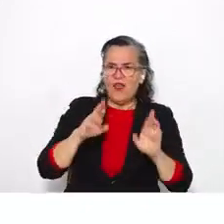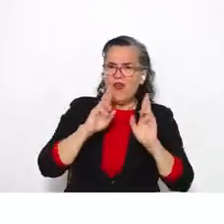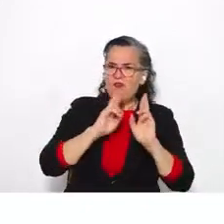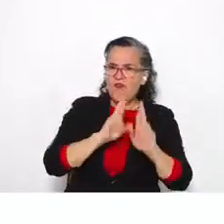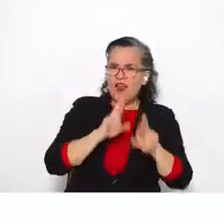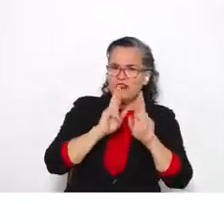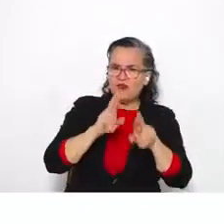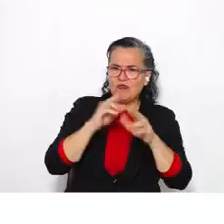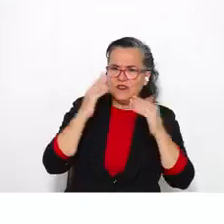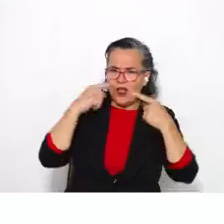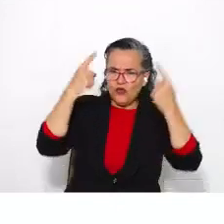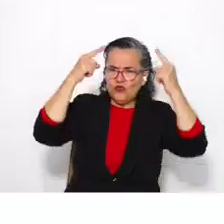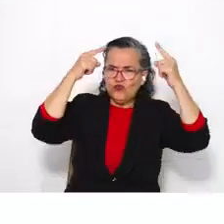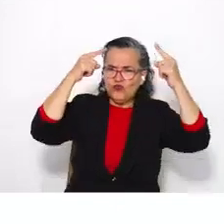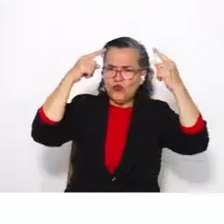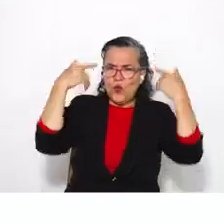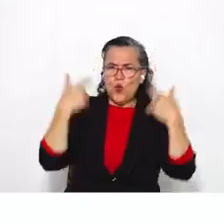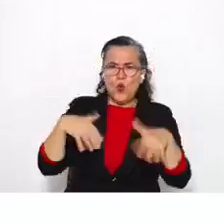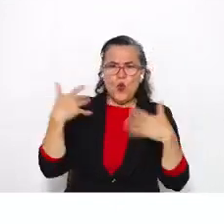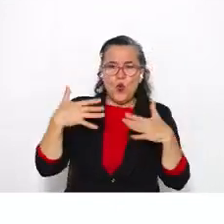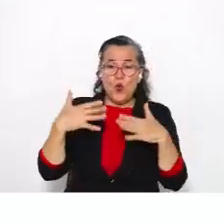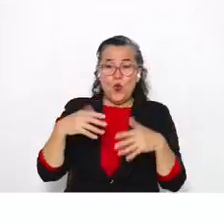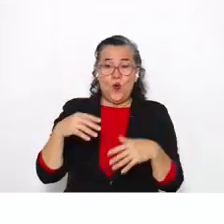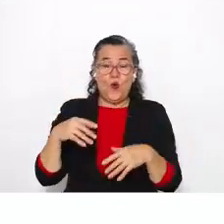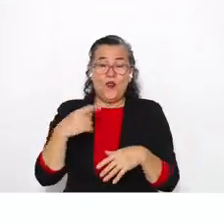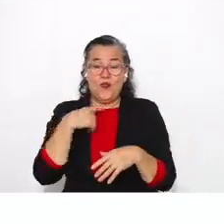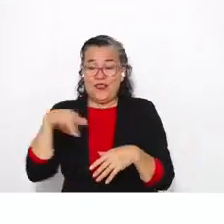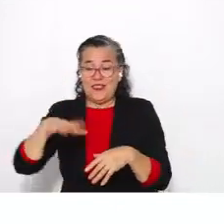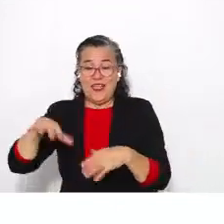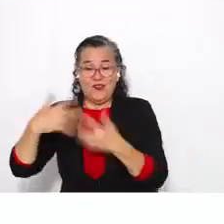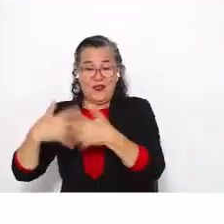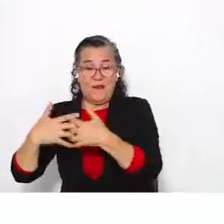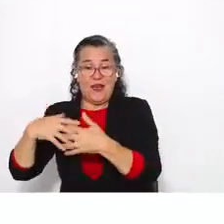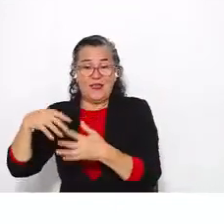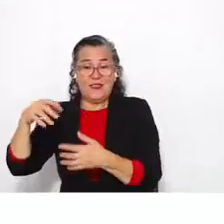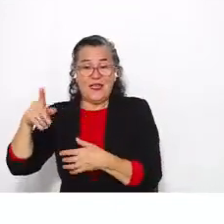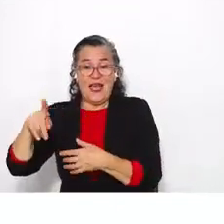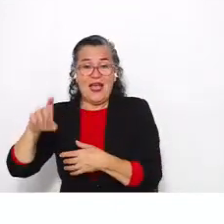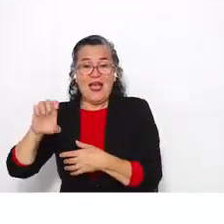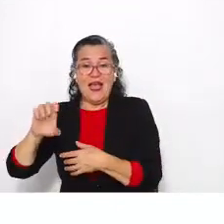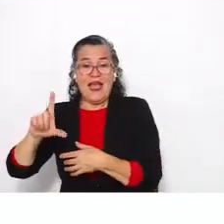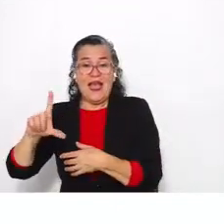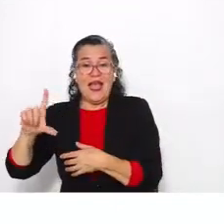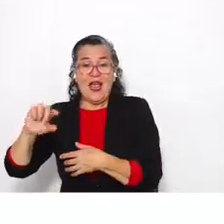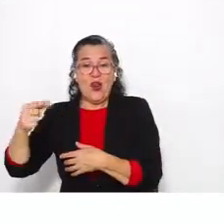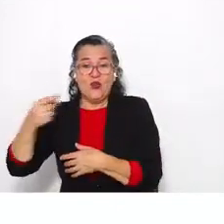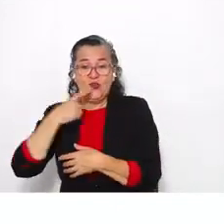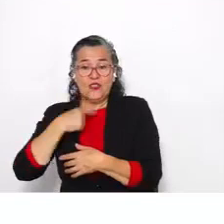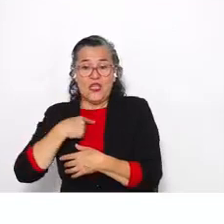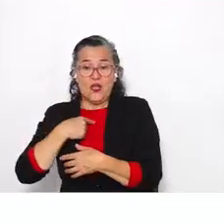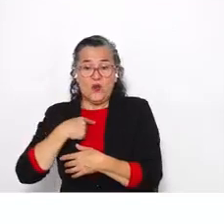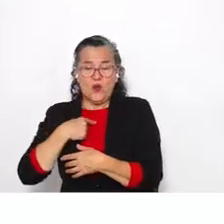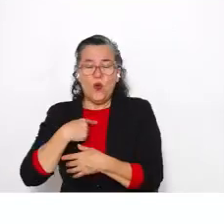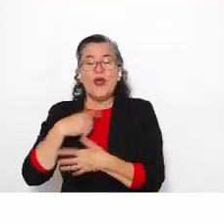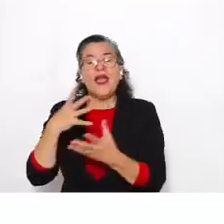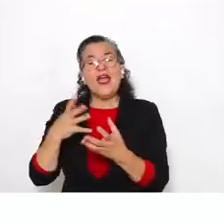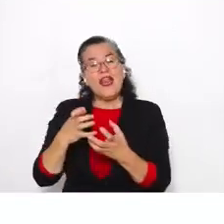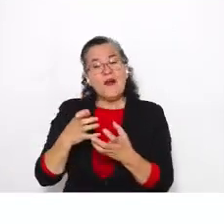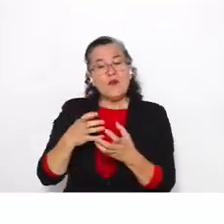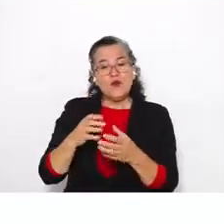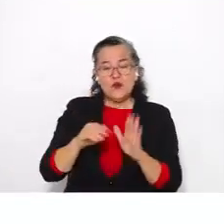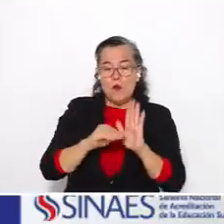exitosos. Nos gustaría que promovieran el modelo de AGERT a nivel mundial. Y